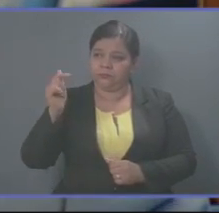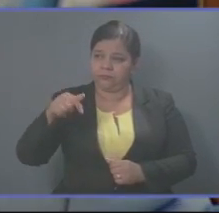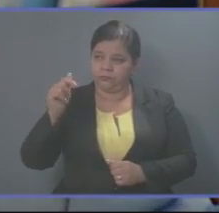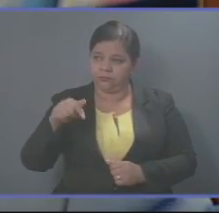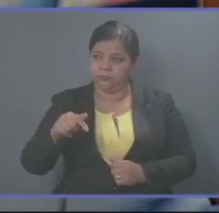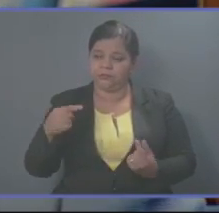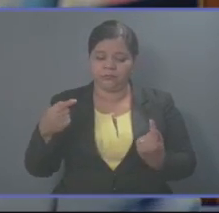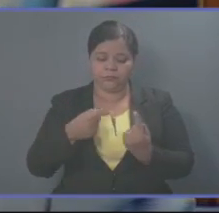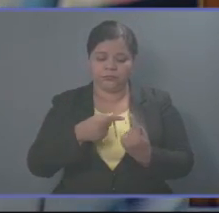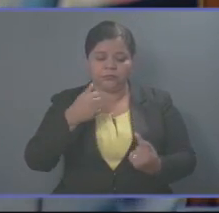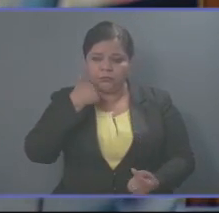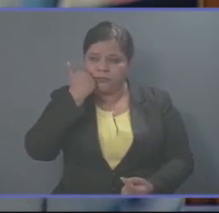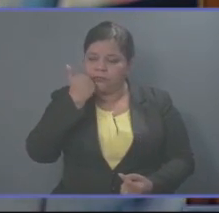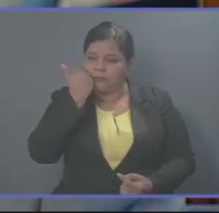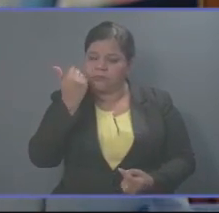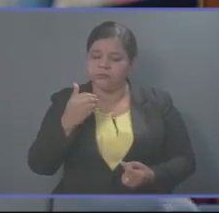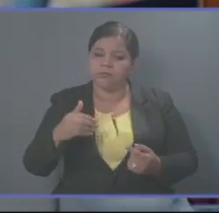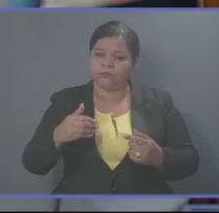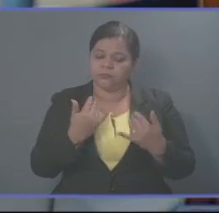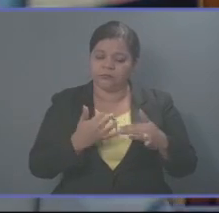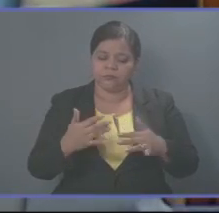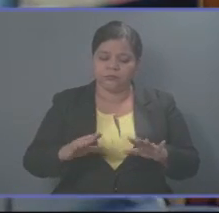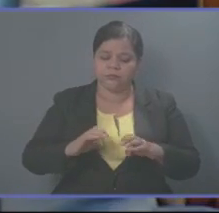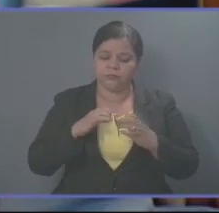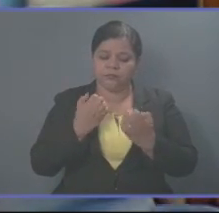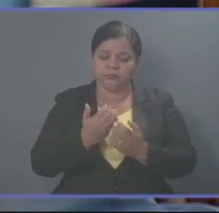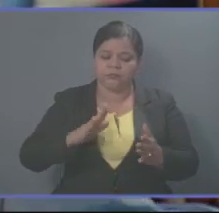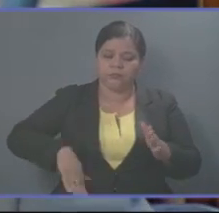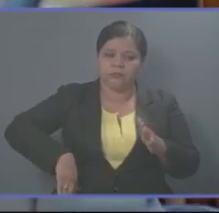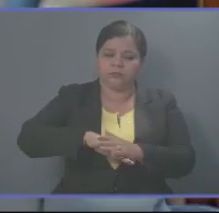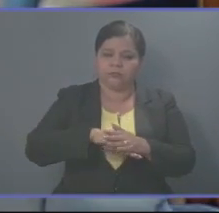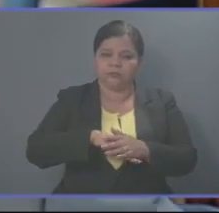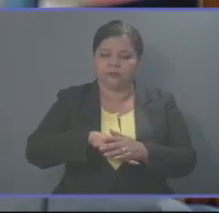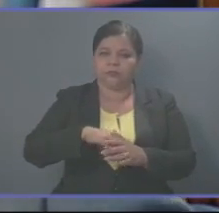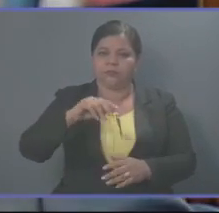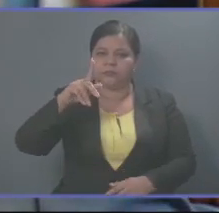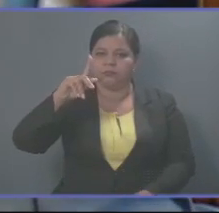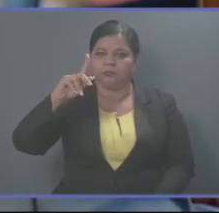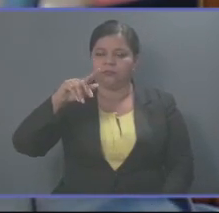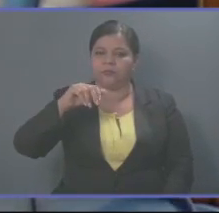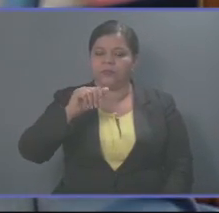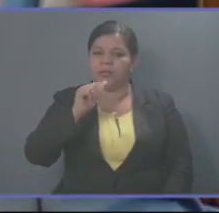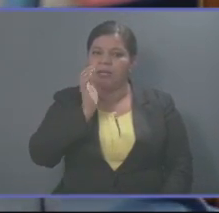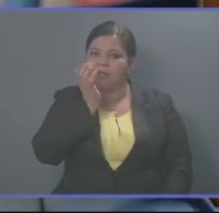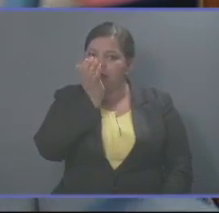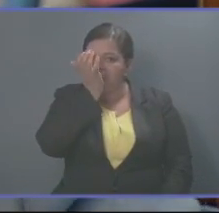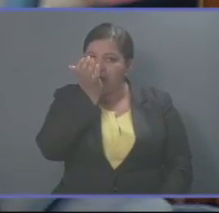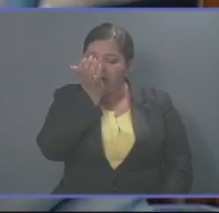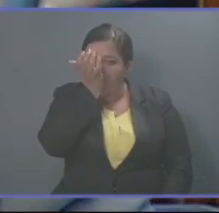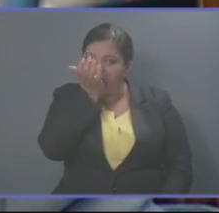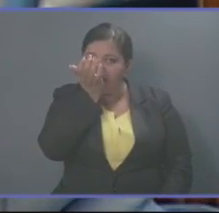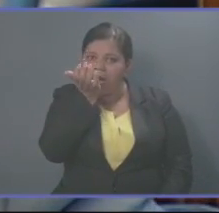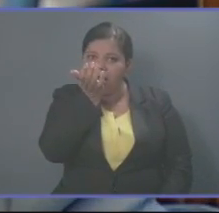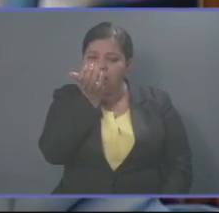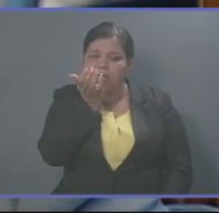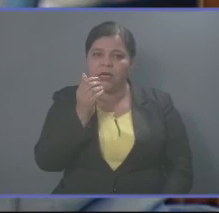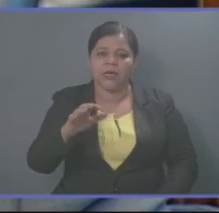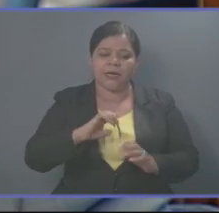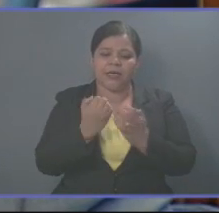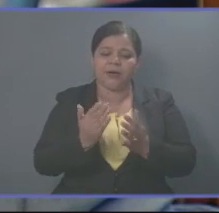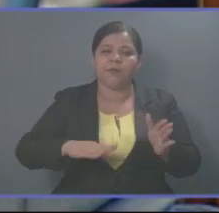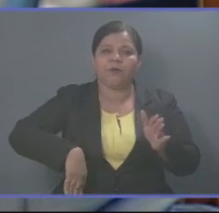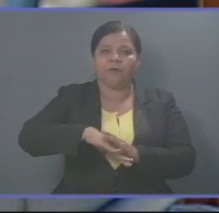Actualmente jugador de Platense, de mi ciudad natal, de Zacatecoluca.